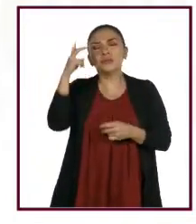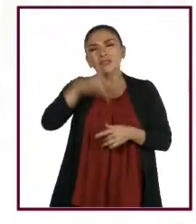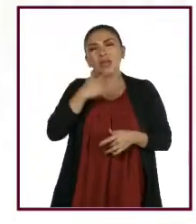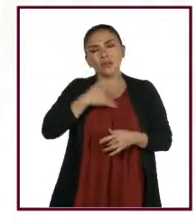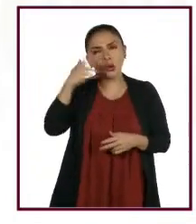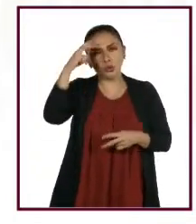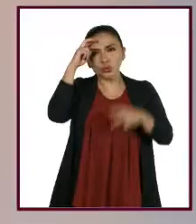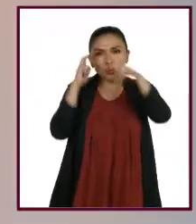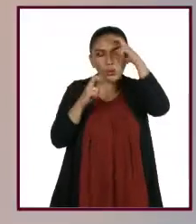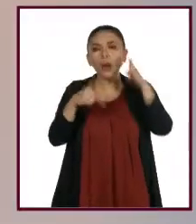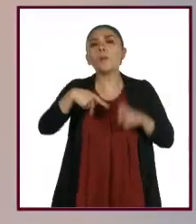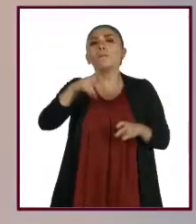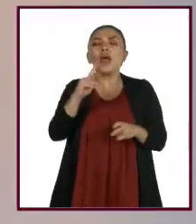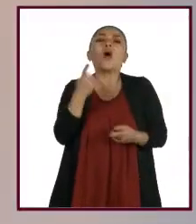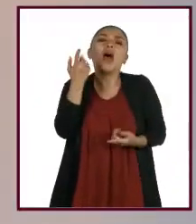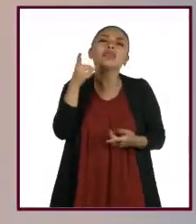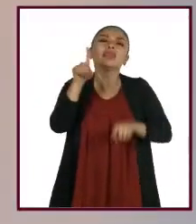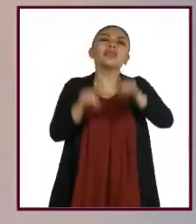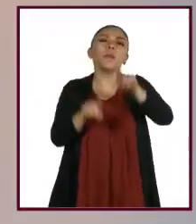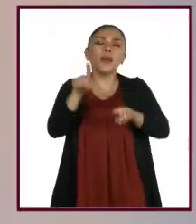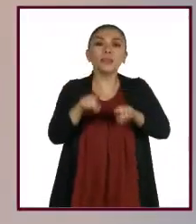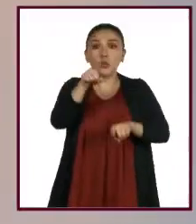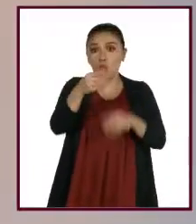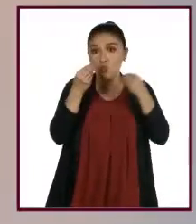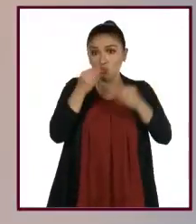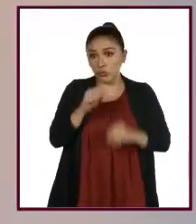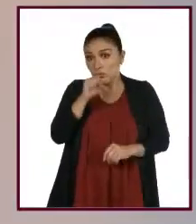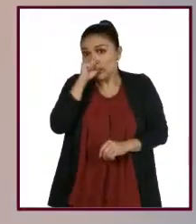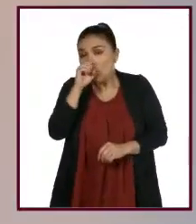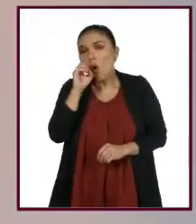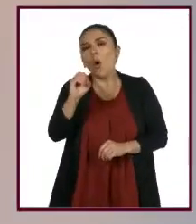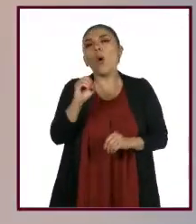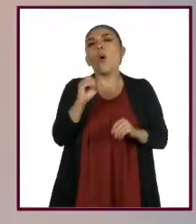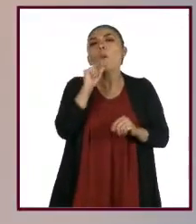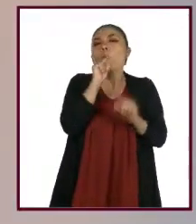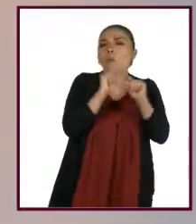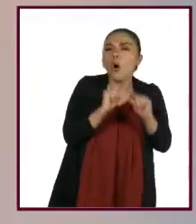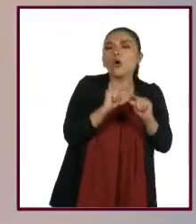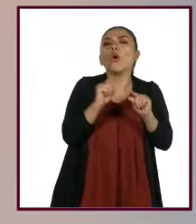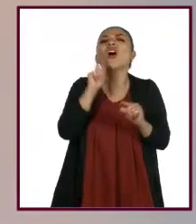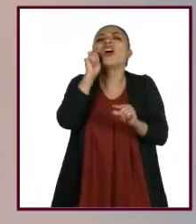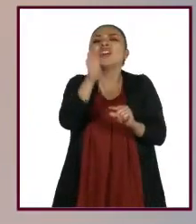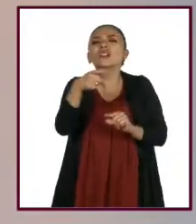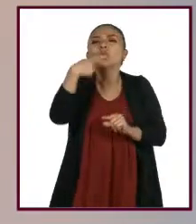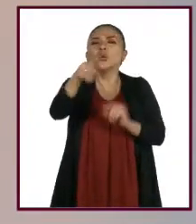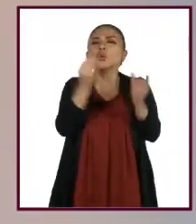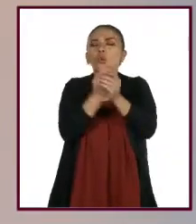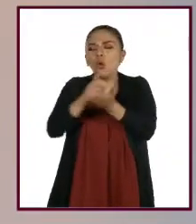de la frecuencia, de la cantidad de consumo y de la sustancia que se está consumiendo.